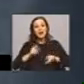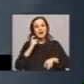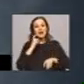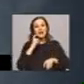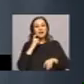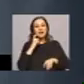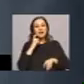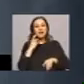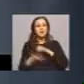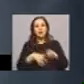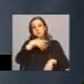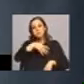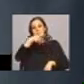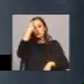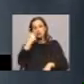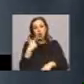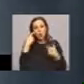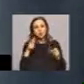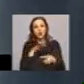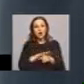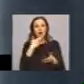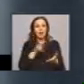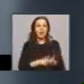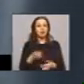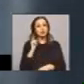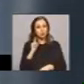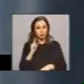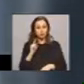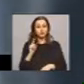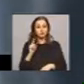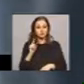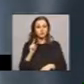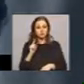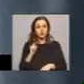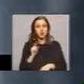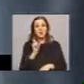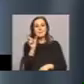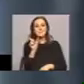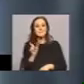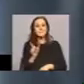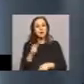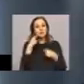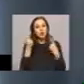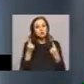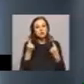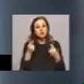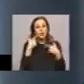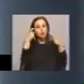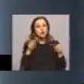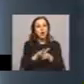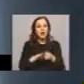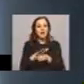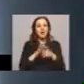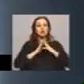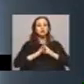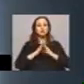que no saben contar historias no controlan la realidad. La realidad, las palabras, el marco del relato, controla la realidad, estructura la